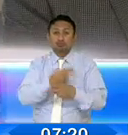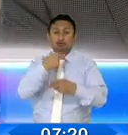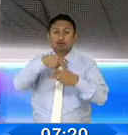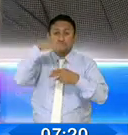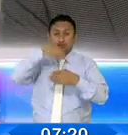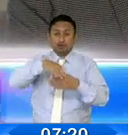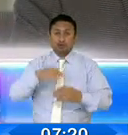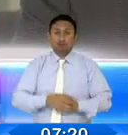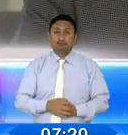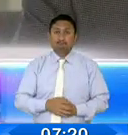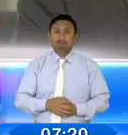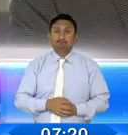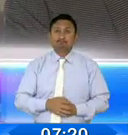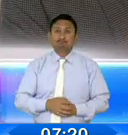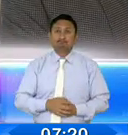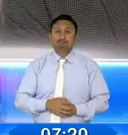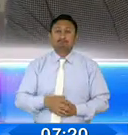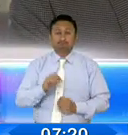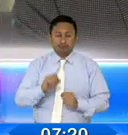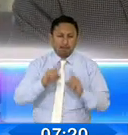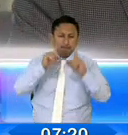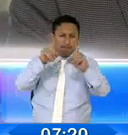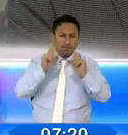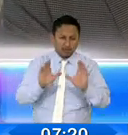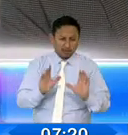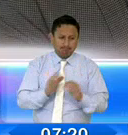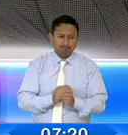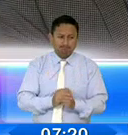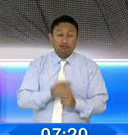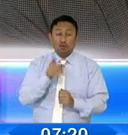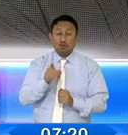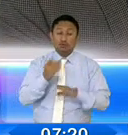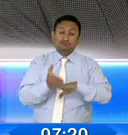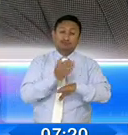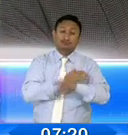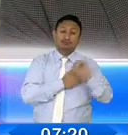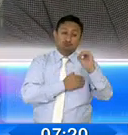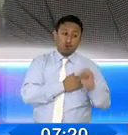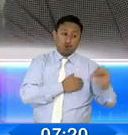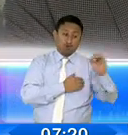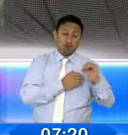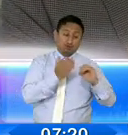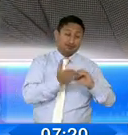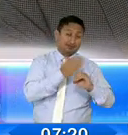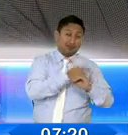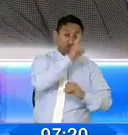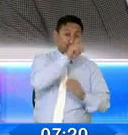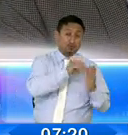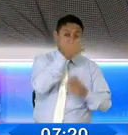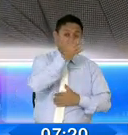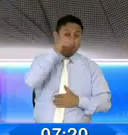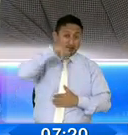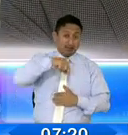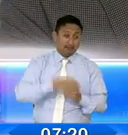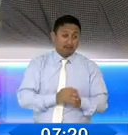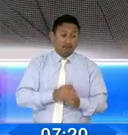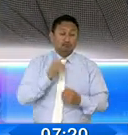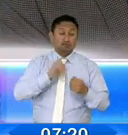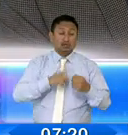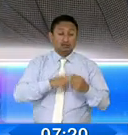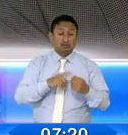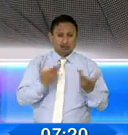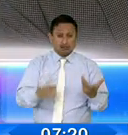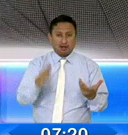algunas apreciaciones, señor Santi. Uno, está muy fresco lo ocurrido en octubre del año 2019, en el cual la ciudad de Quito, pues ya sabemos todo lo que